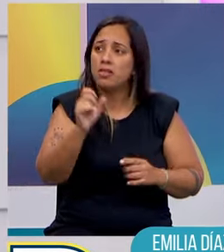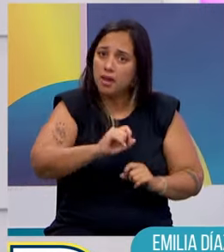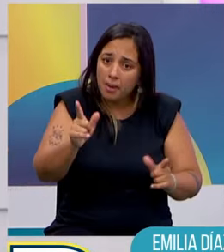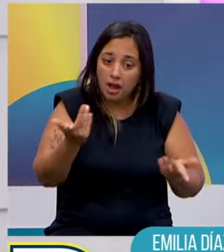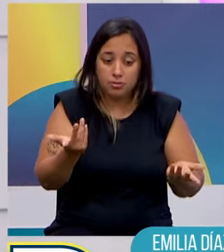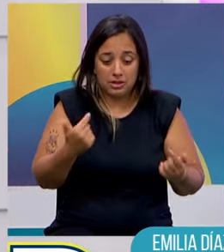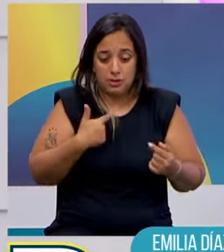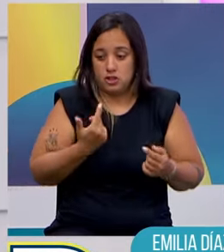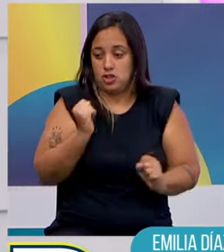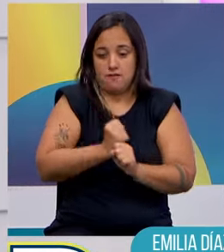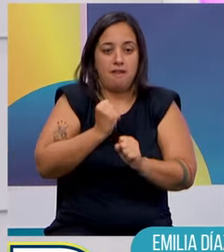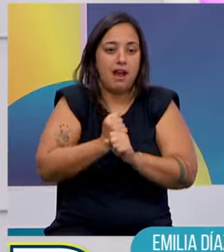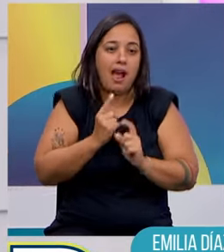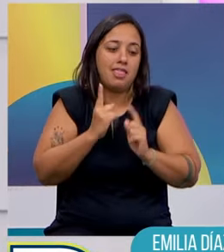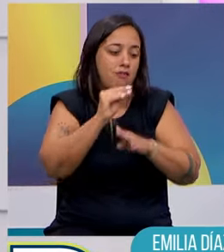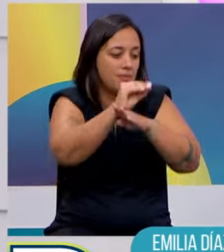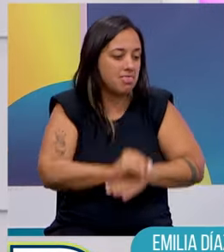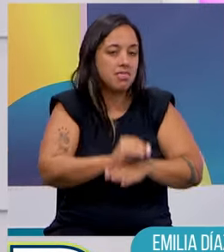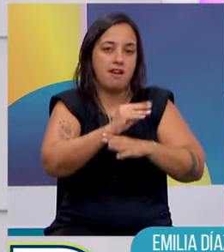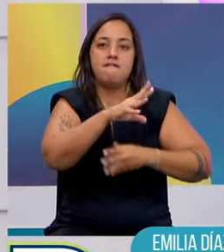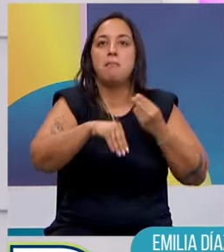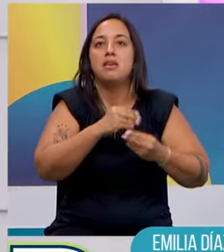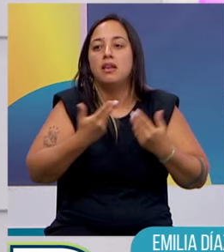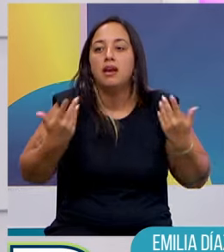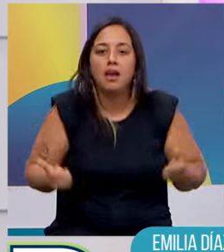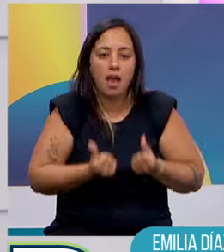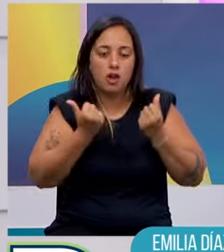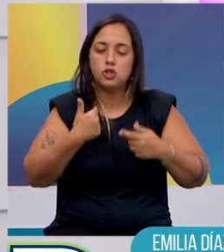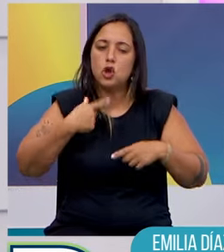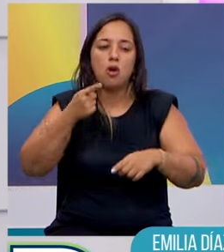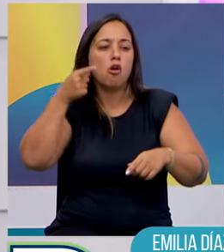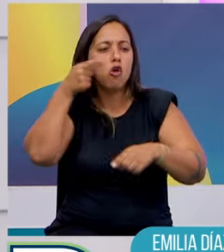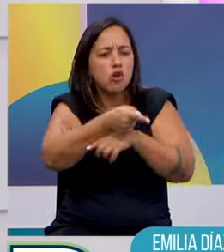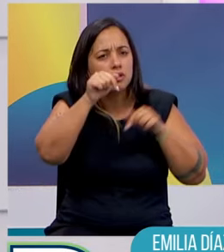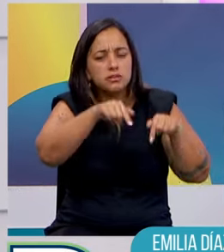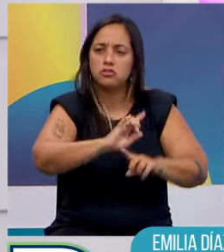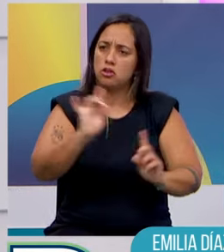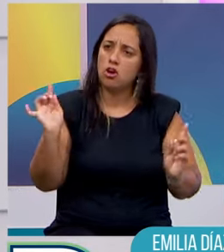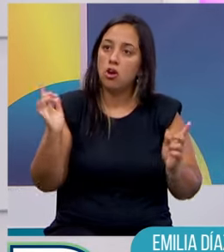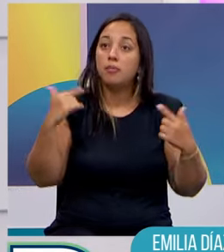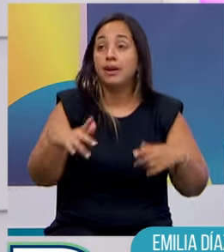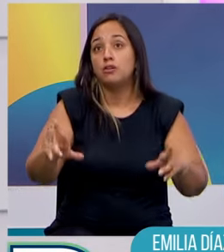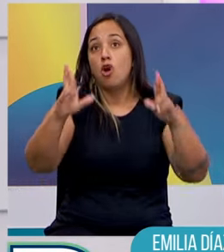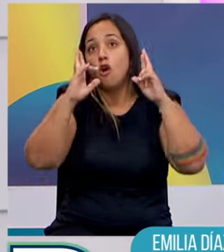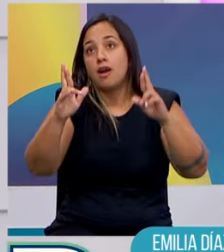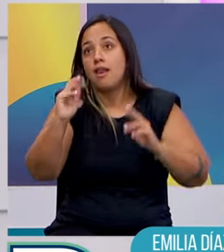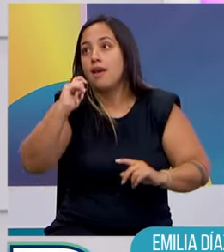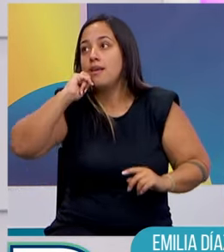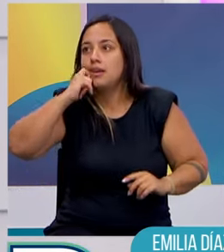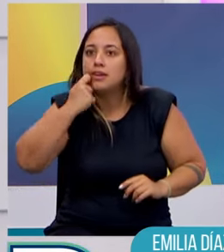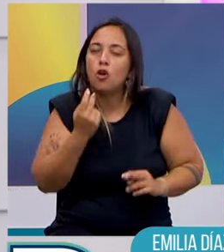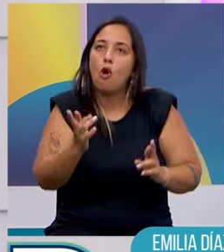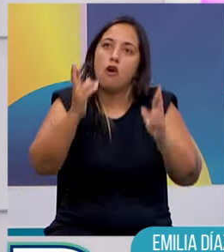tu casa, yo no estoy señalando esa decisión. Estoy diciendo que qué divino pudiera ser que alguien que tiene que llevar el pan a su